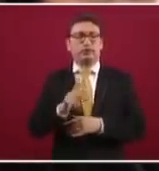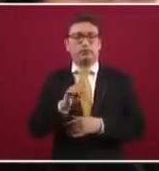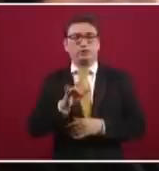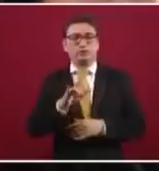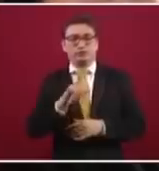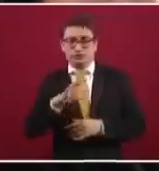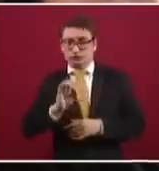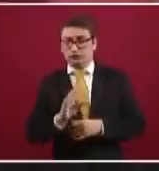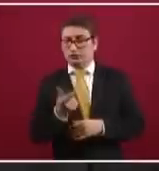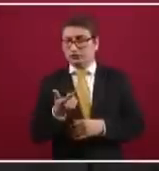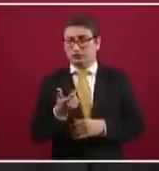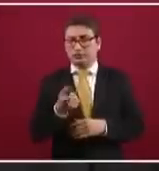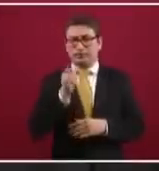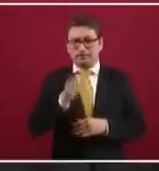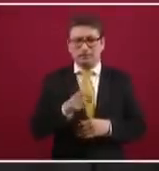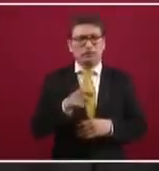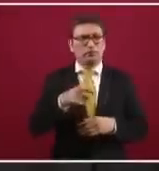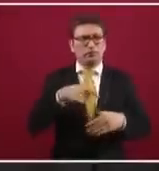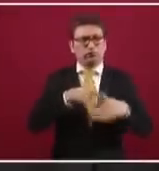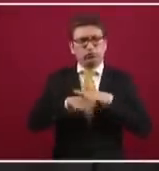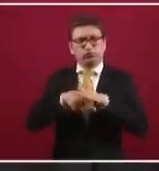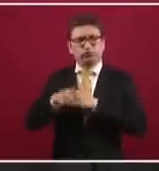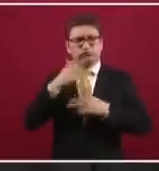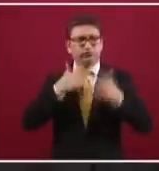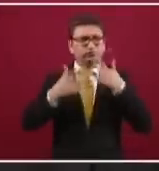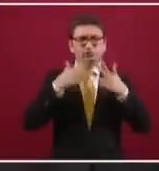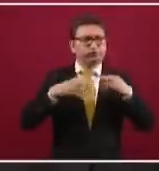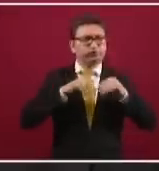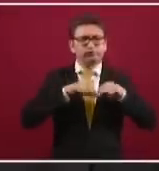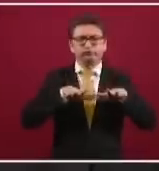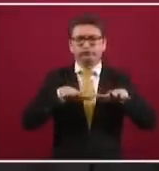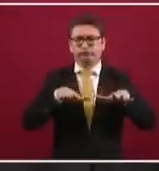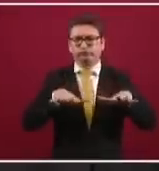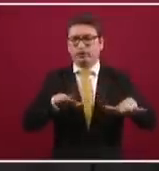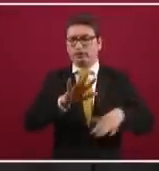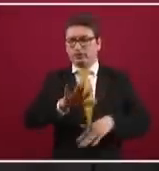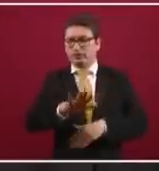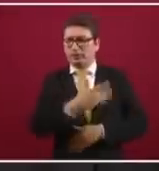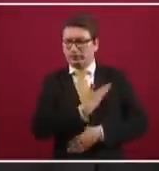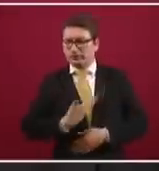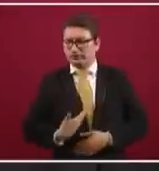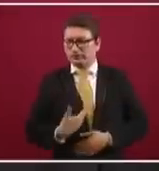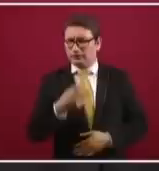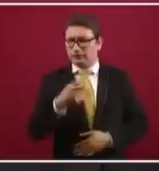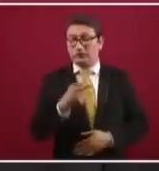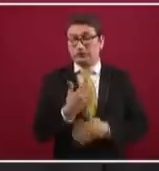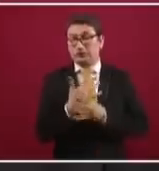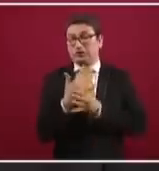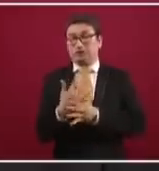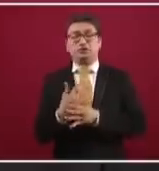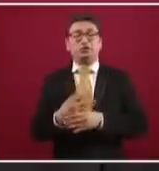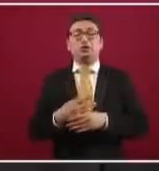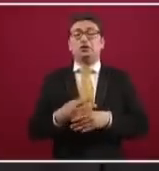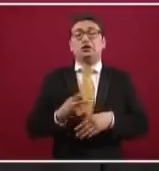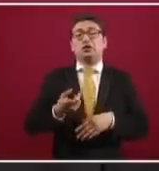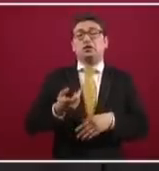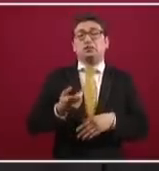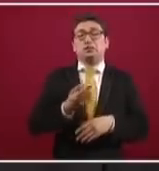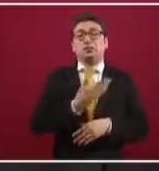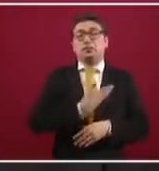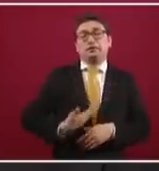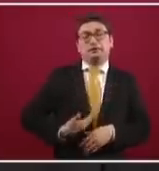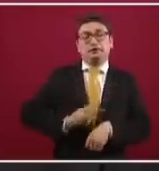este bombardeo de fake news, hablan de que el presidente está enfermo, de que nuestro